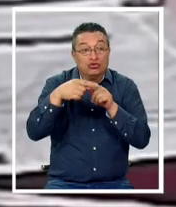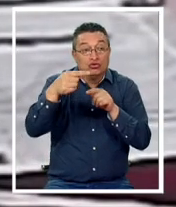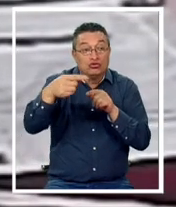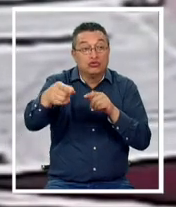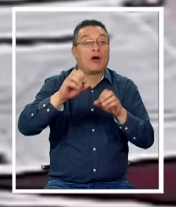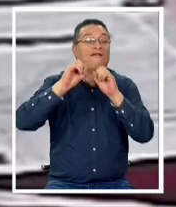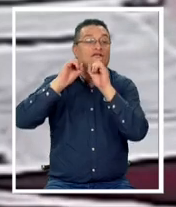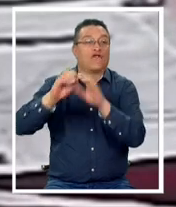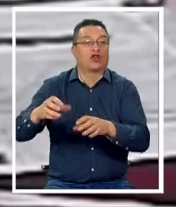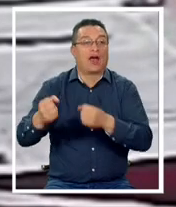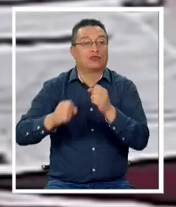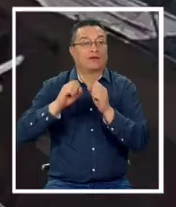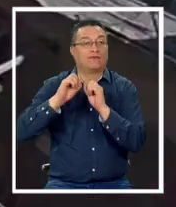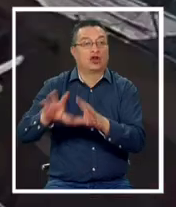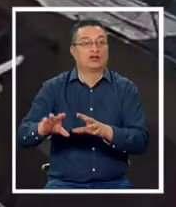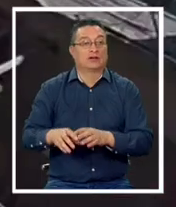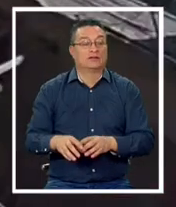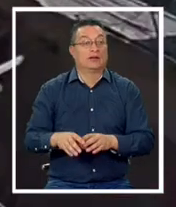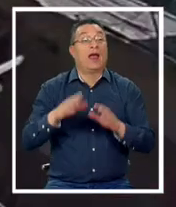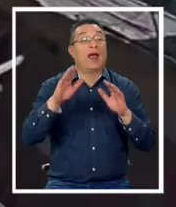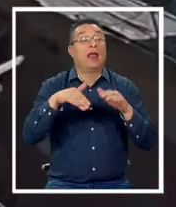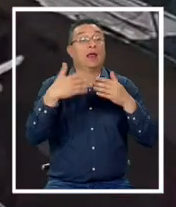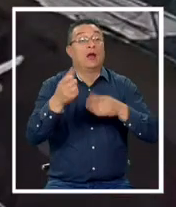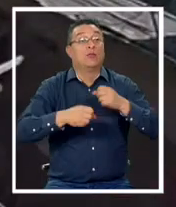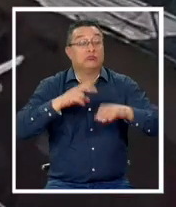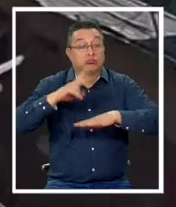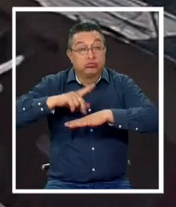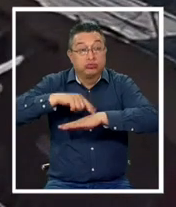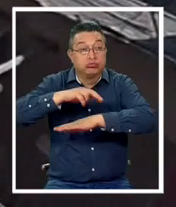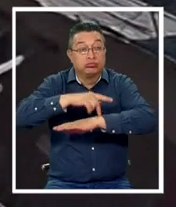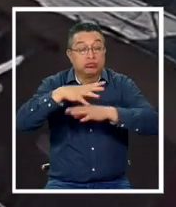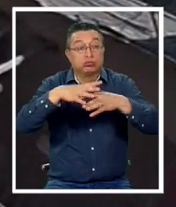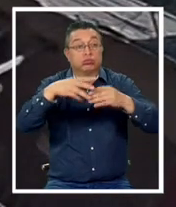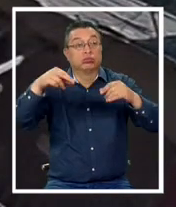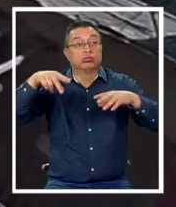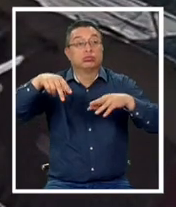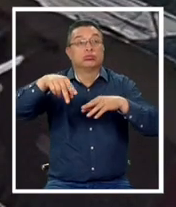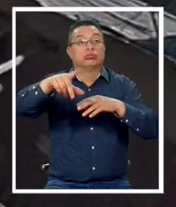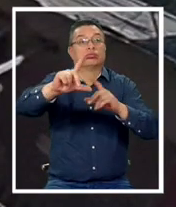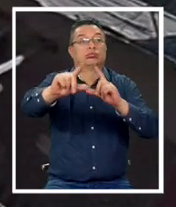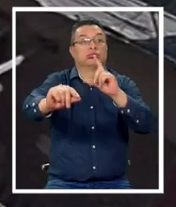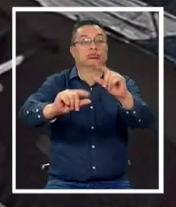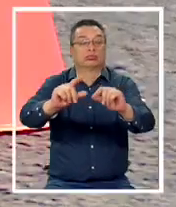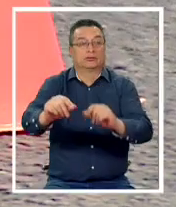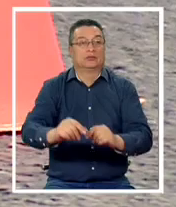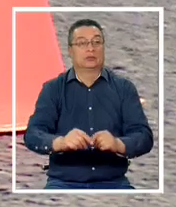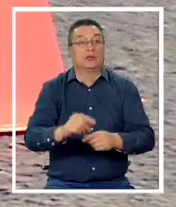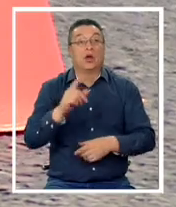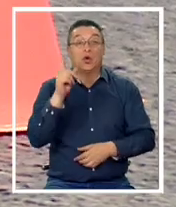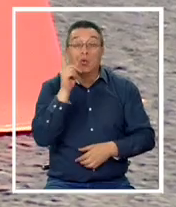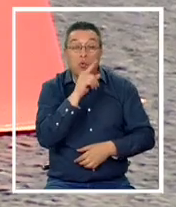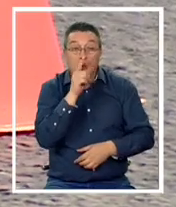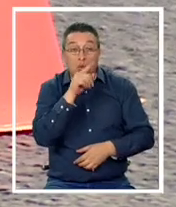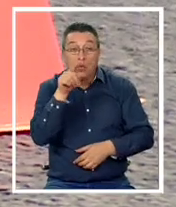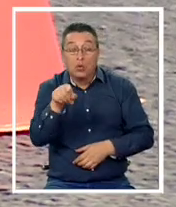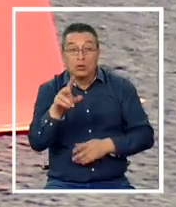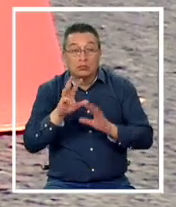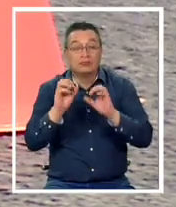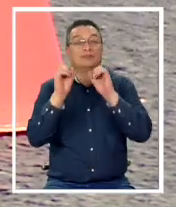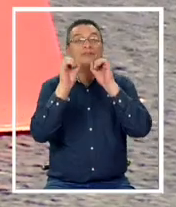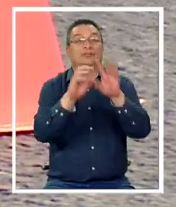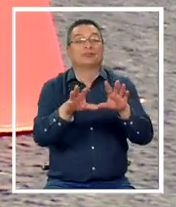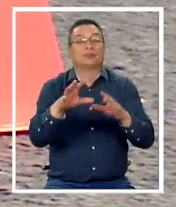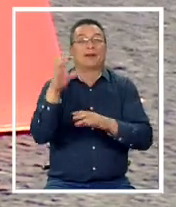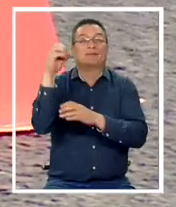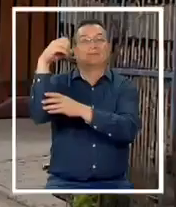lo dejaron abandonado. Luego corrieron hasta perderse de vista. El último destino de Bastián era entregar